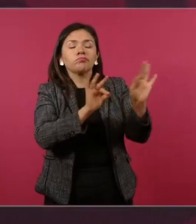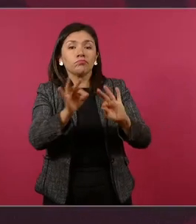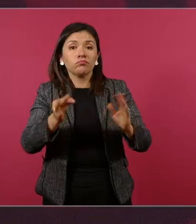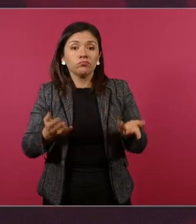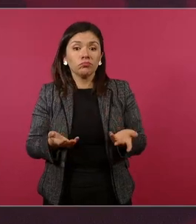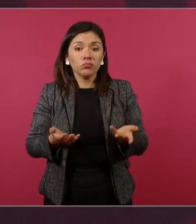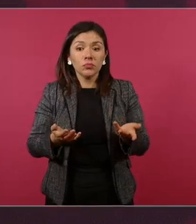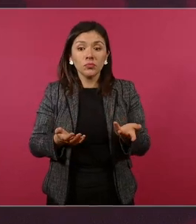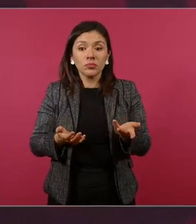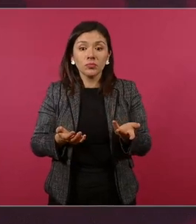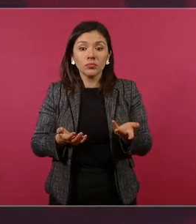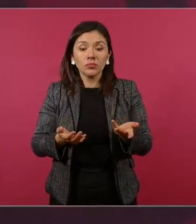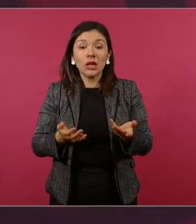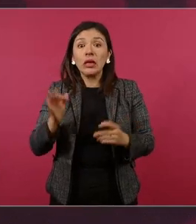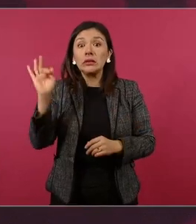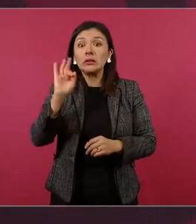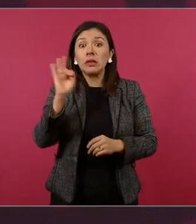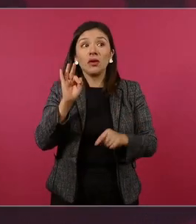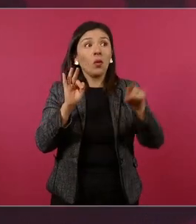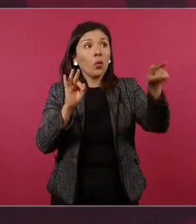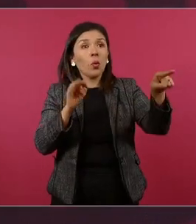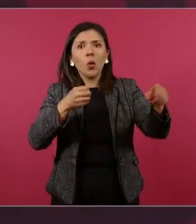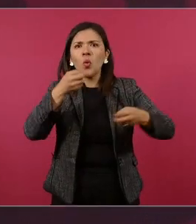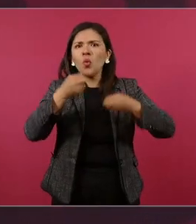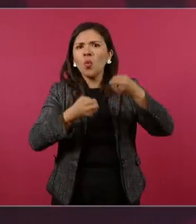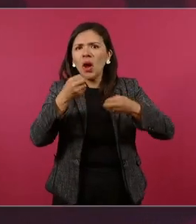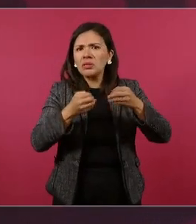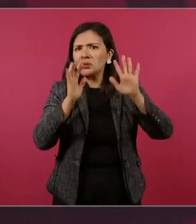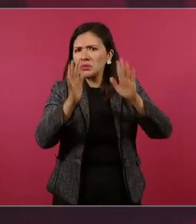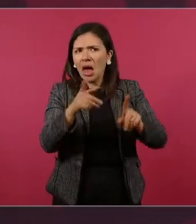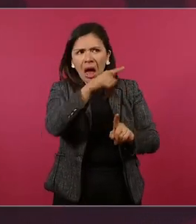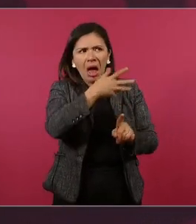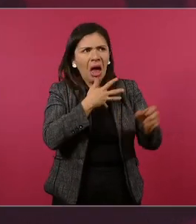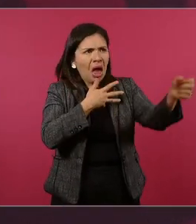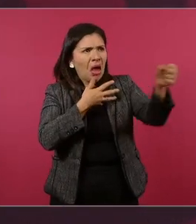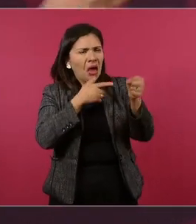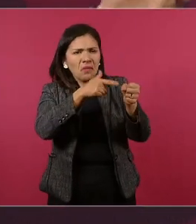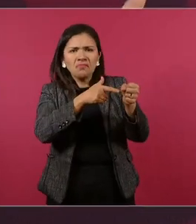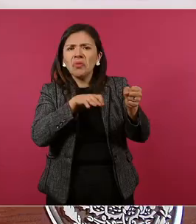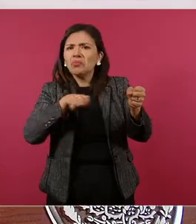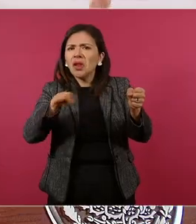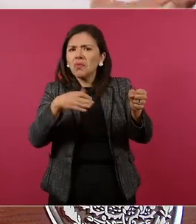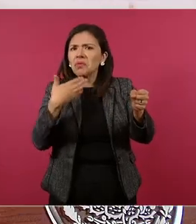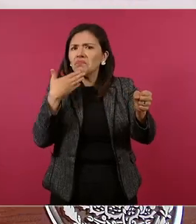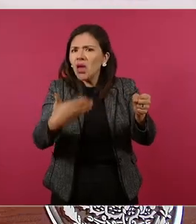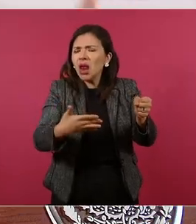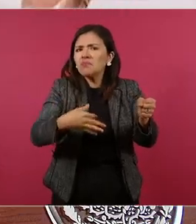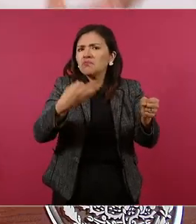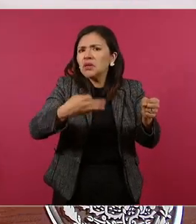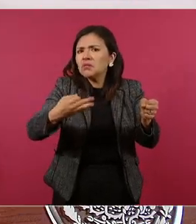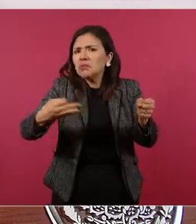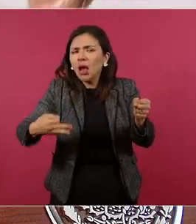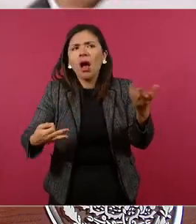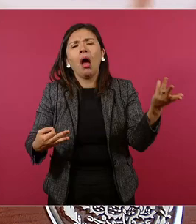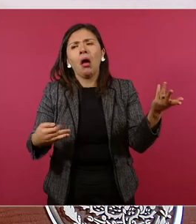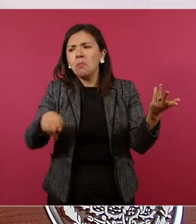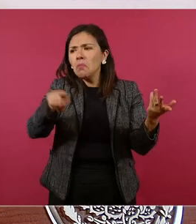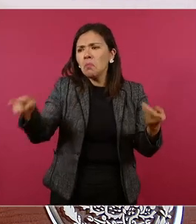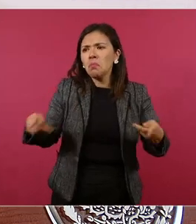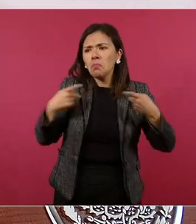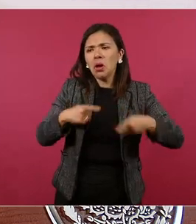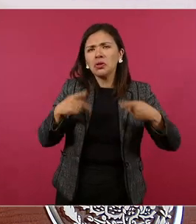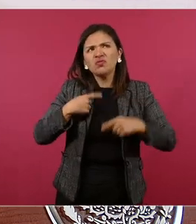si ya está un juez y lo ha hecho bien y el pueblo dice